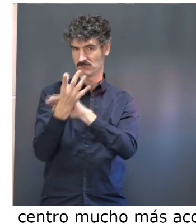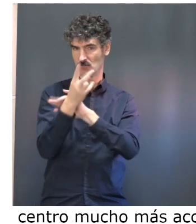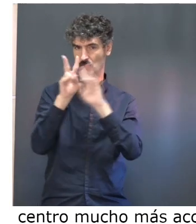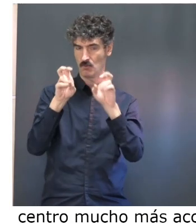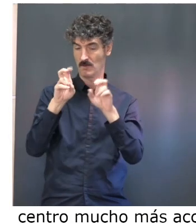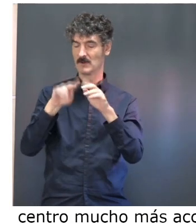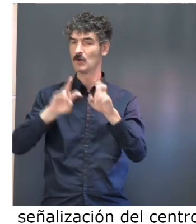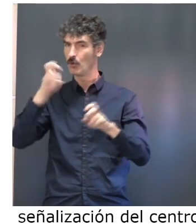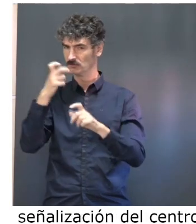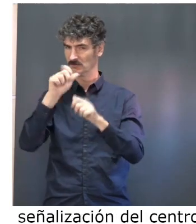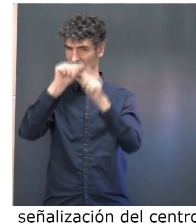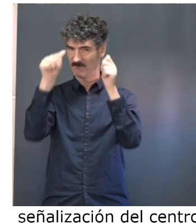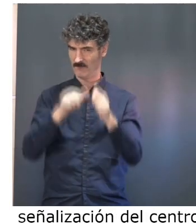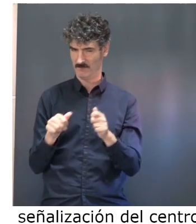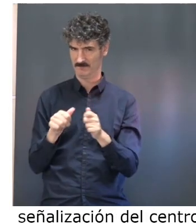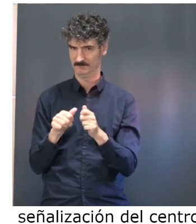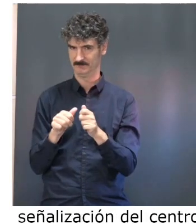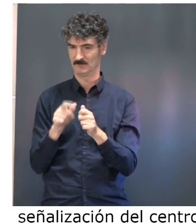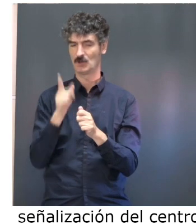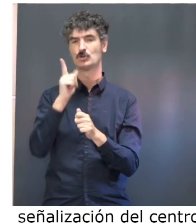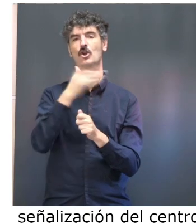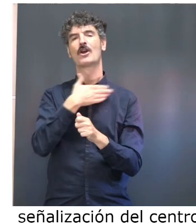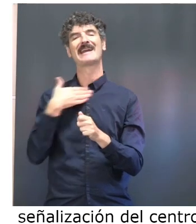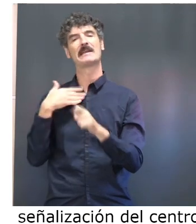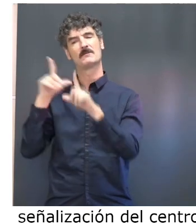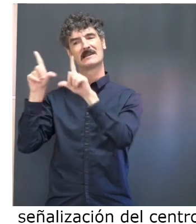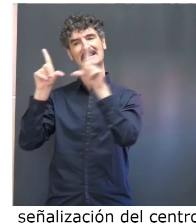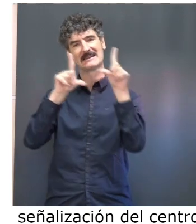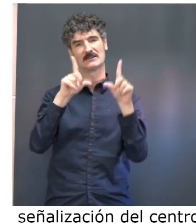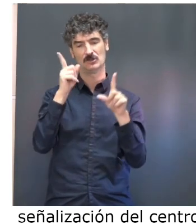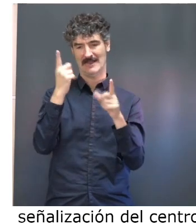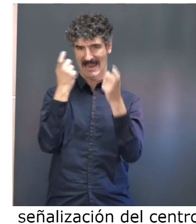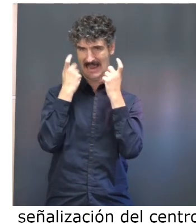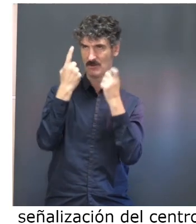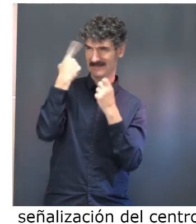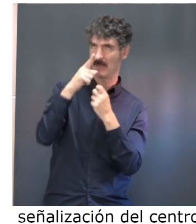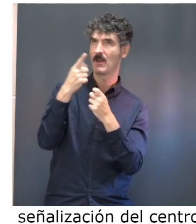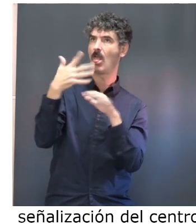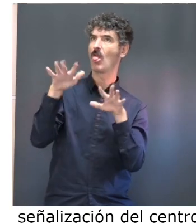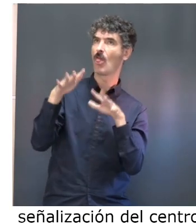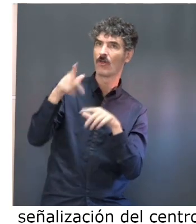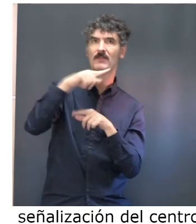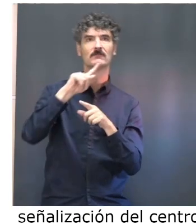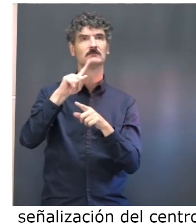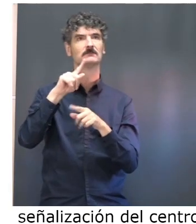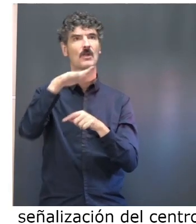fuimos un paso más allá. No solo que queríamos señalizar y saber dónde está el alumno, que tiene que saber dónde se encuentra en cada uno de esos